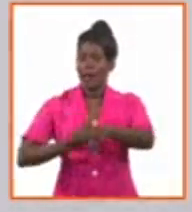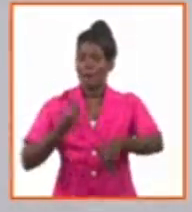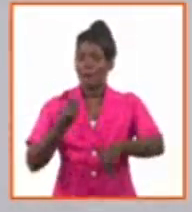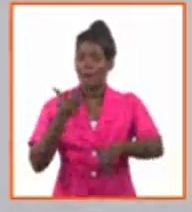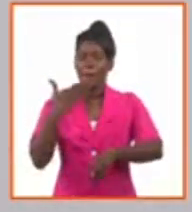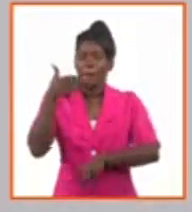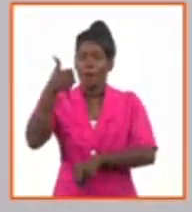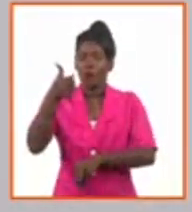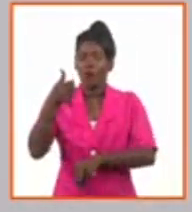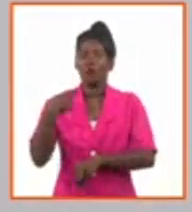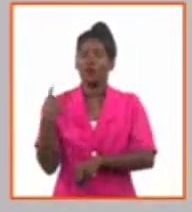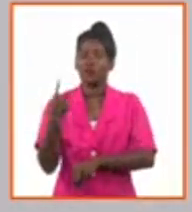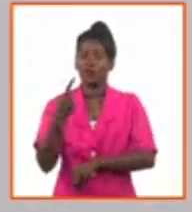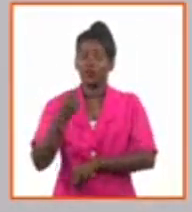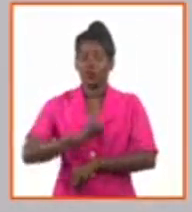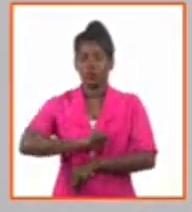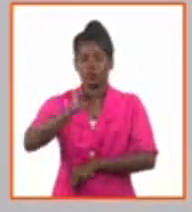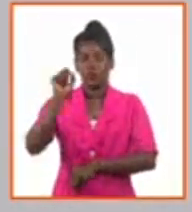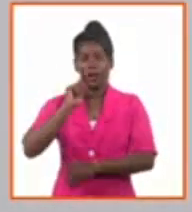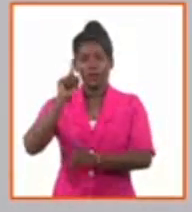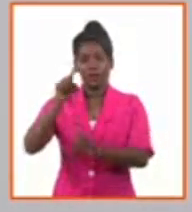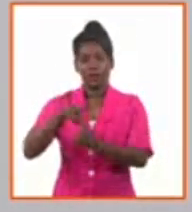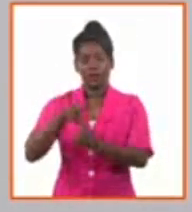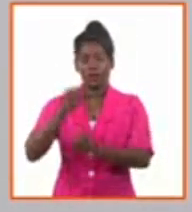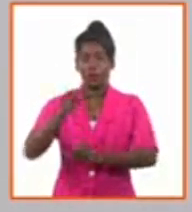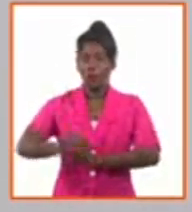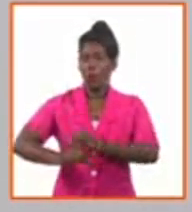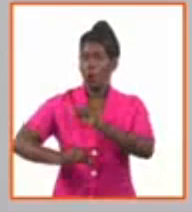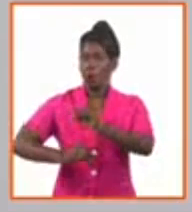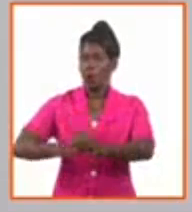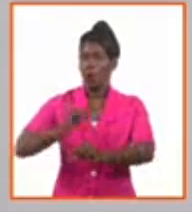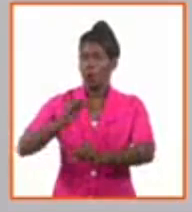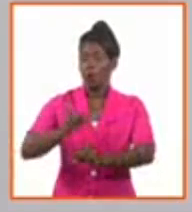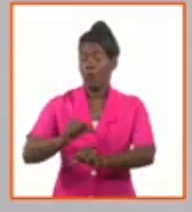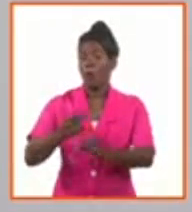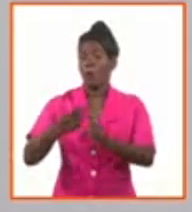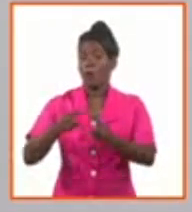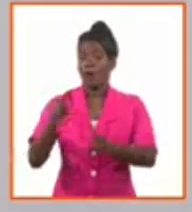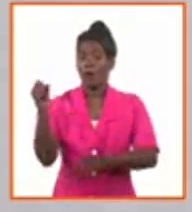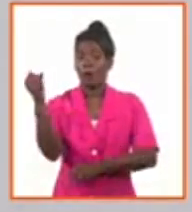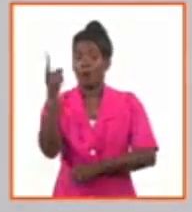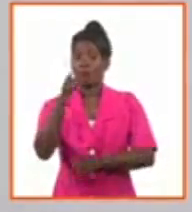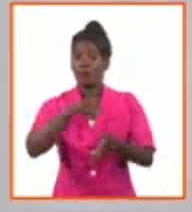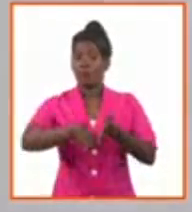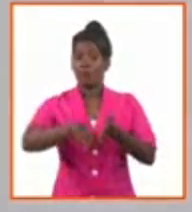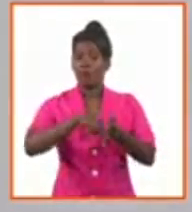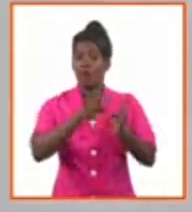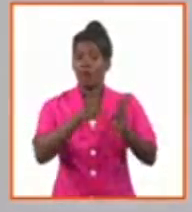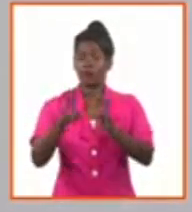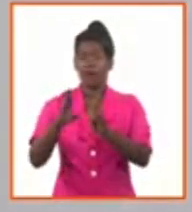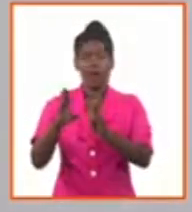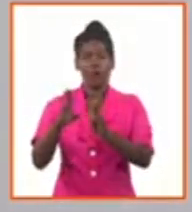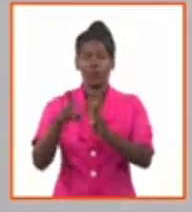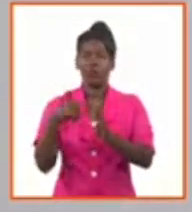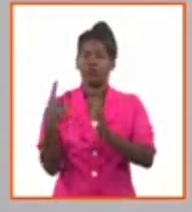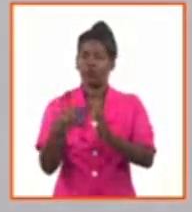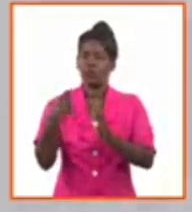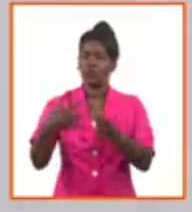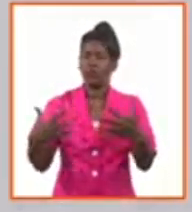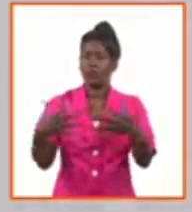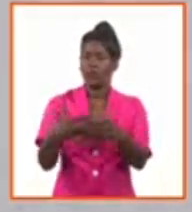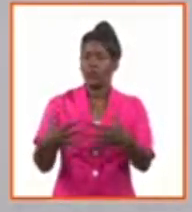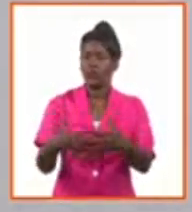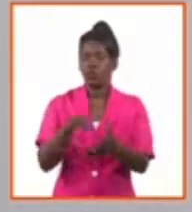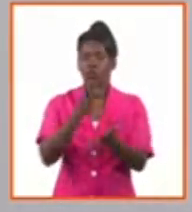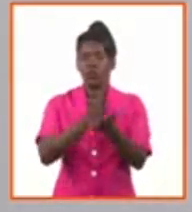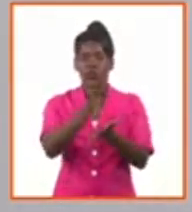transformar desde ese poder de transformación que no solo están en las estructuras, sino están en la propia masa estudiantil y